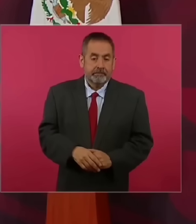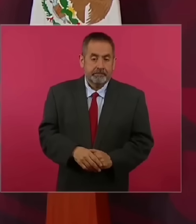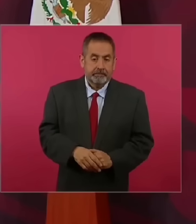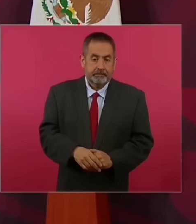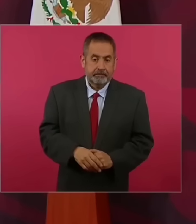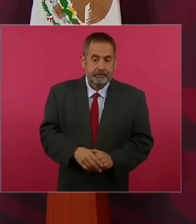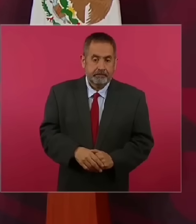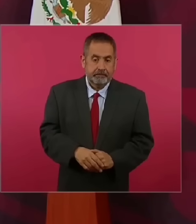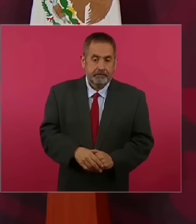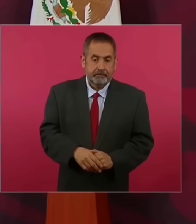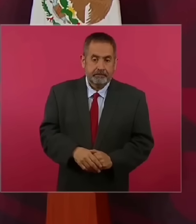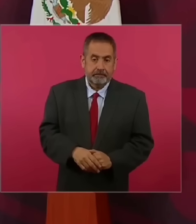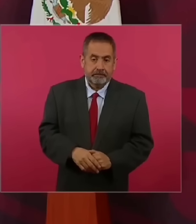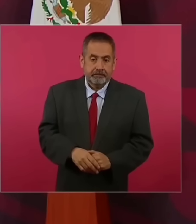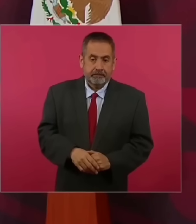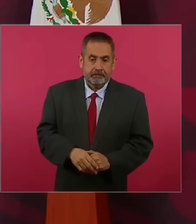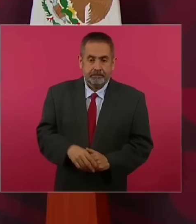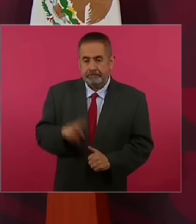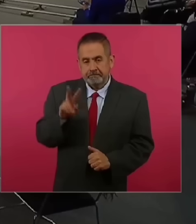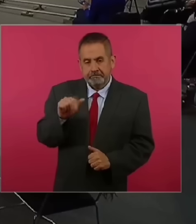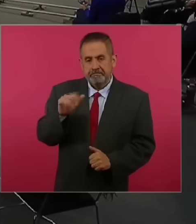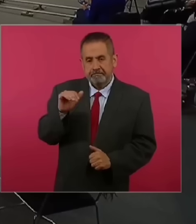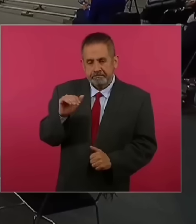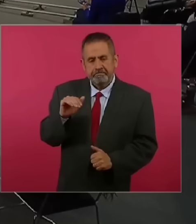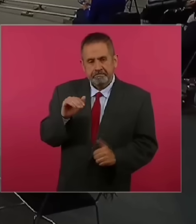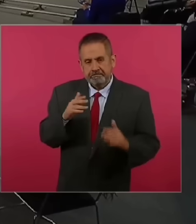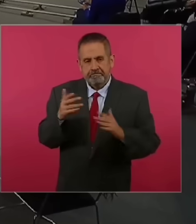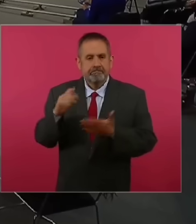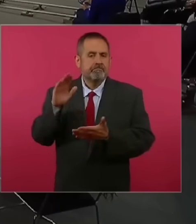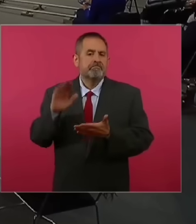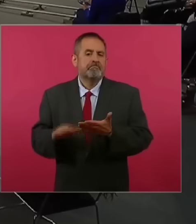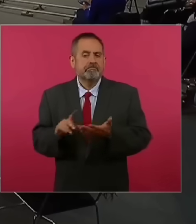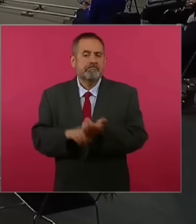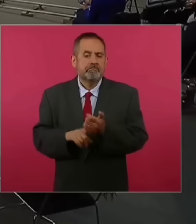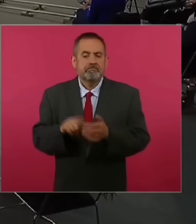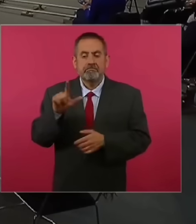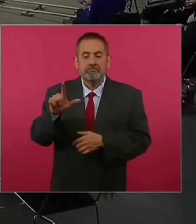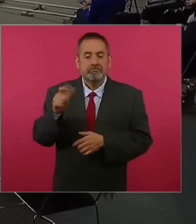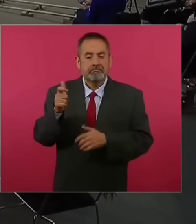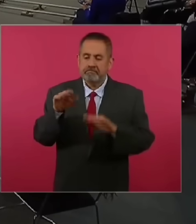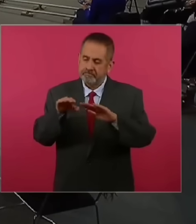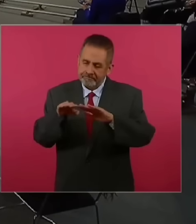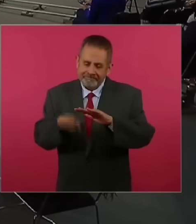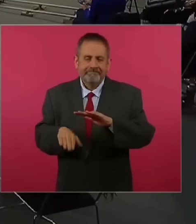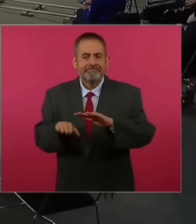1682. ¿Sí? Pero ya ahí va. Pero ya está abajo del 10, de 17.